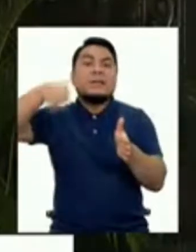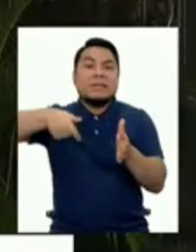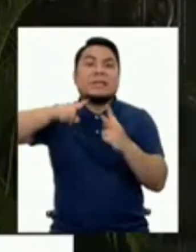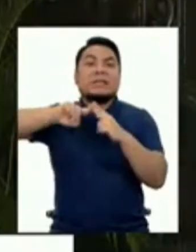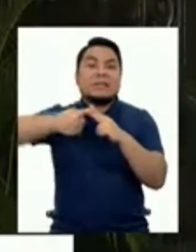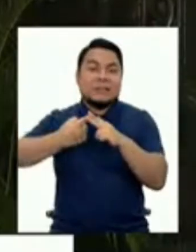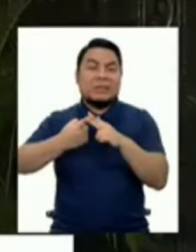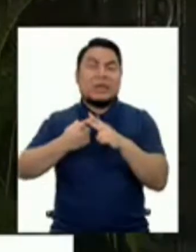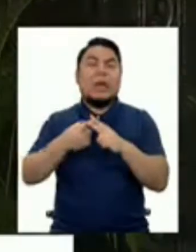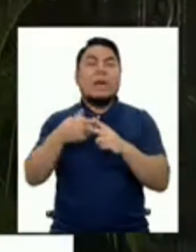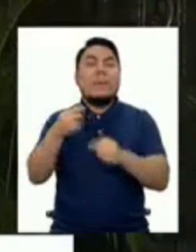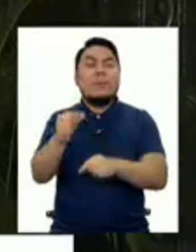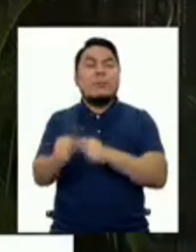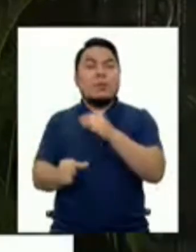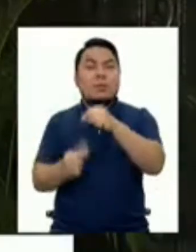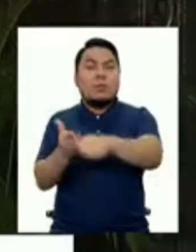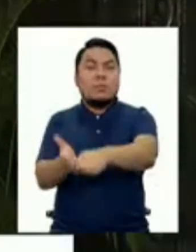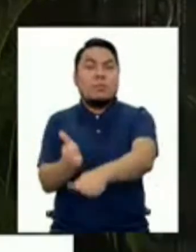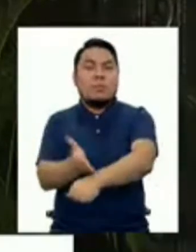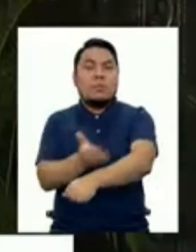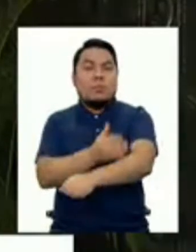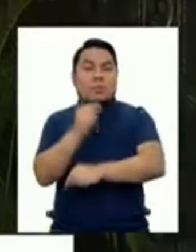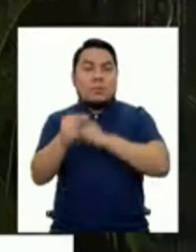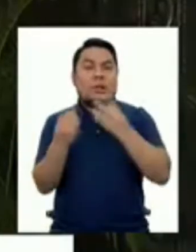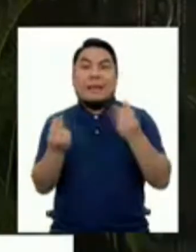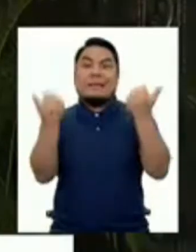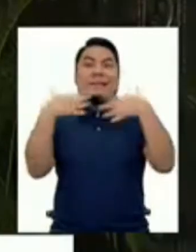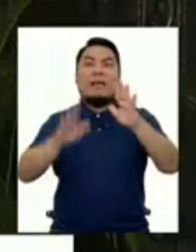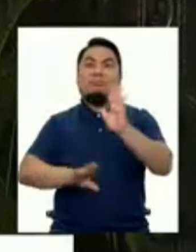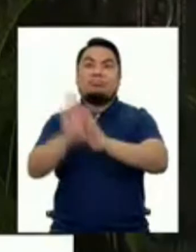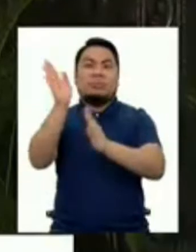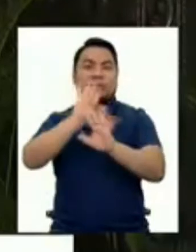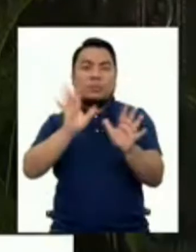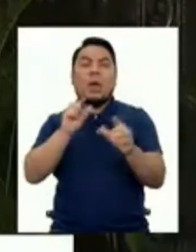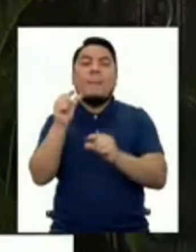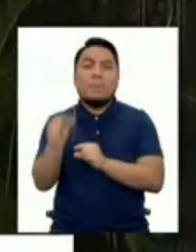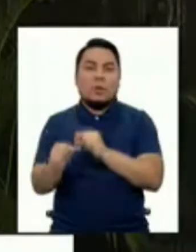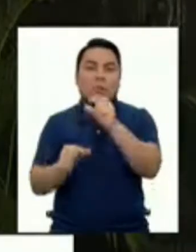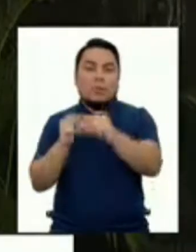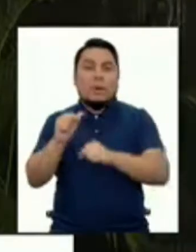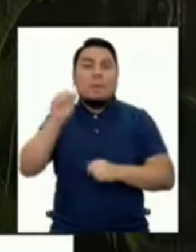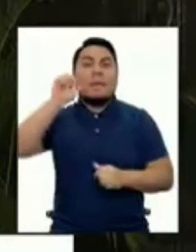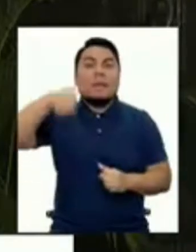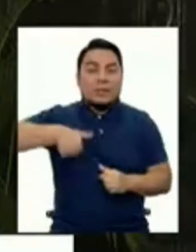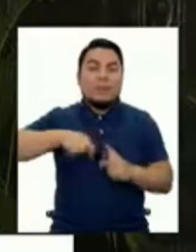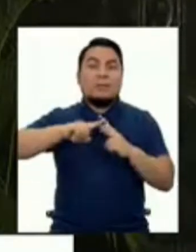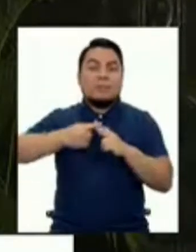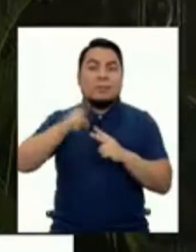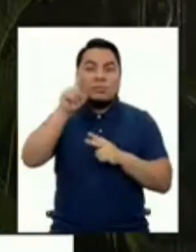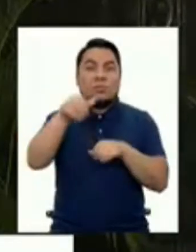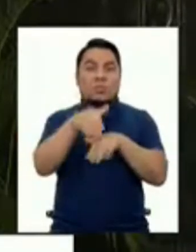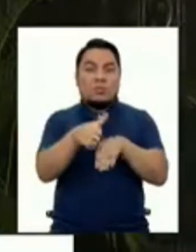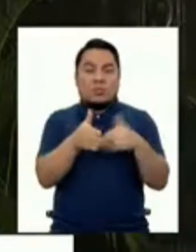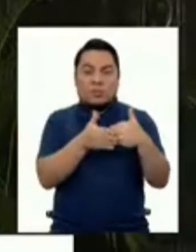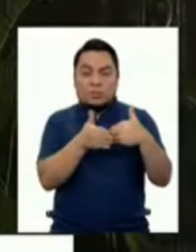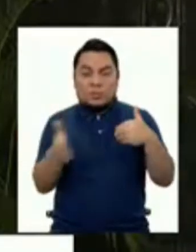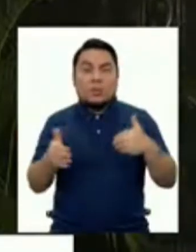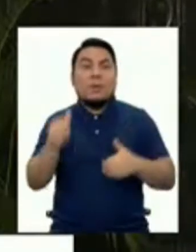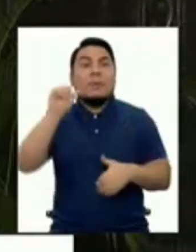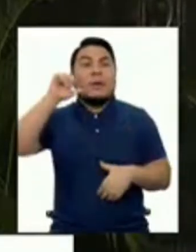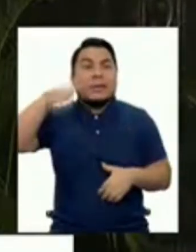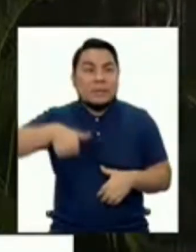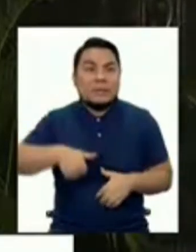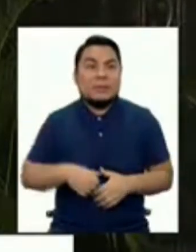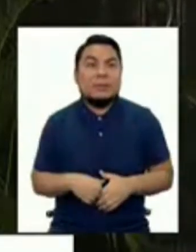de manera gradual, no de inmediato, de manera gradual, empieza a partir del 1 de julio y para eso mañana debe